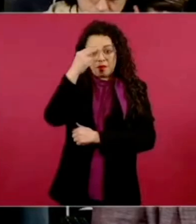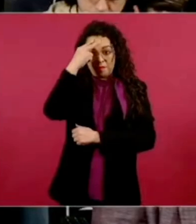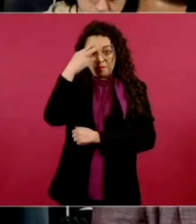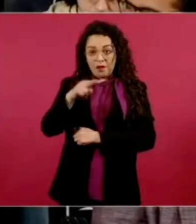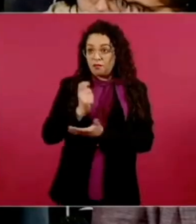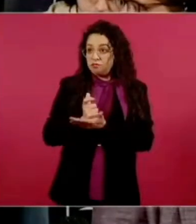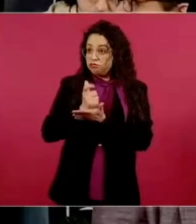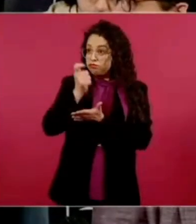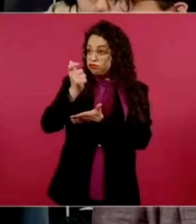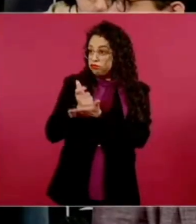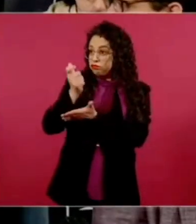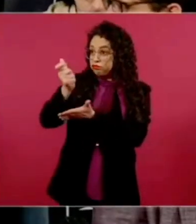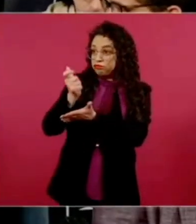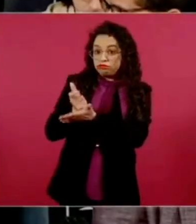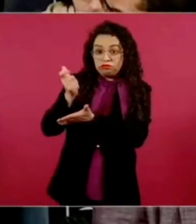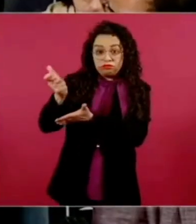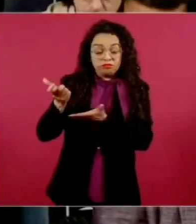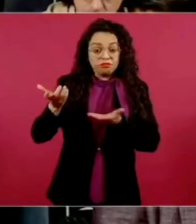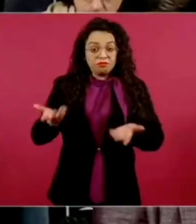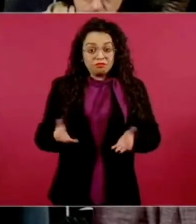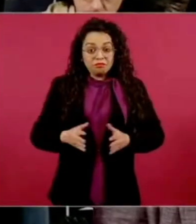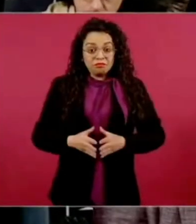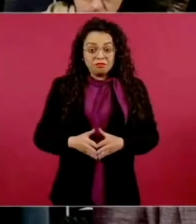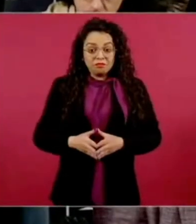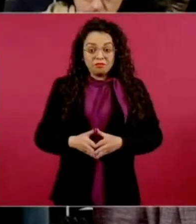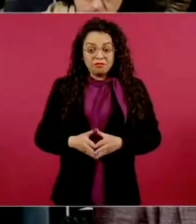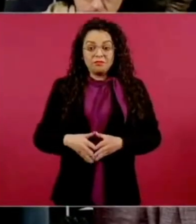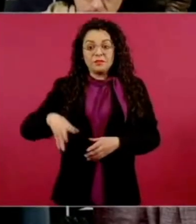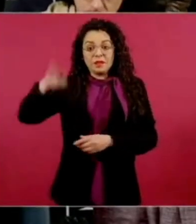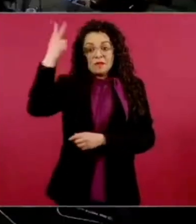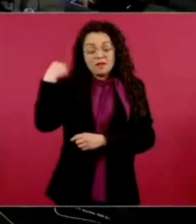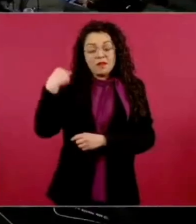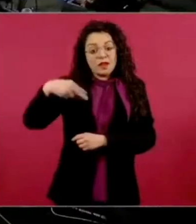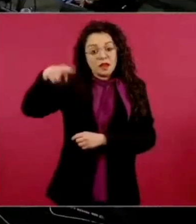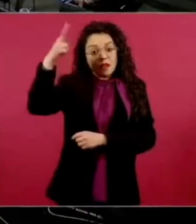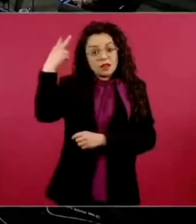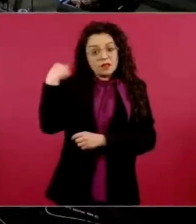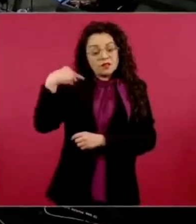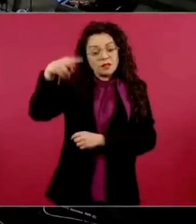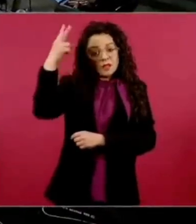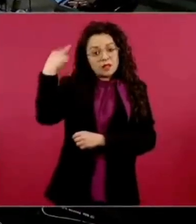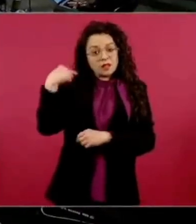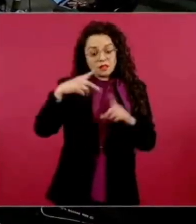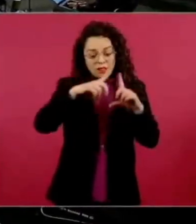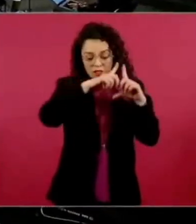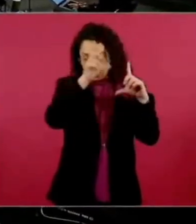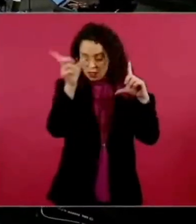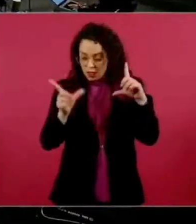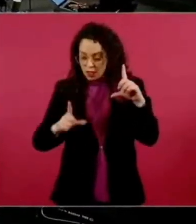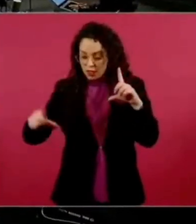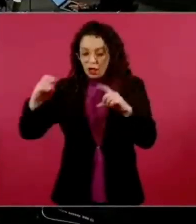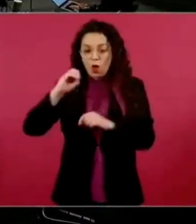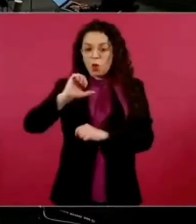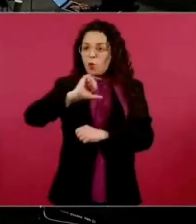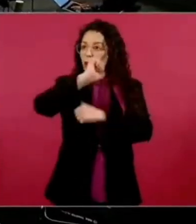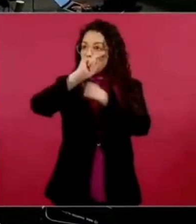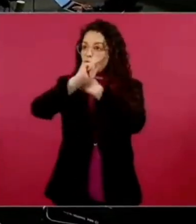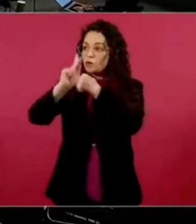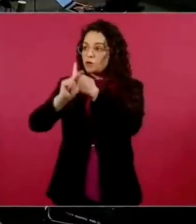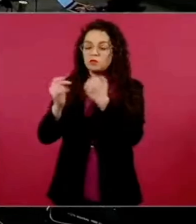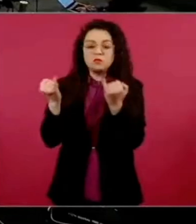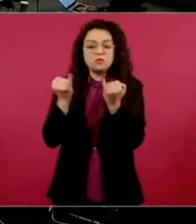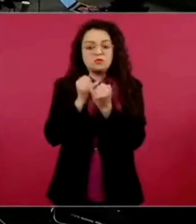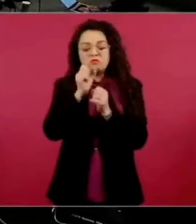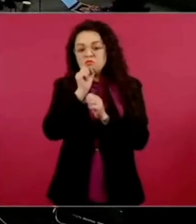México, y también en viajes al interior de la República y también al extranjero. En